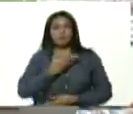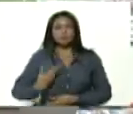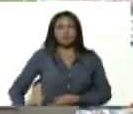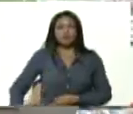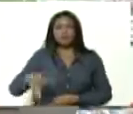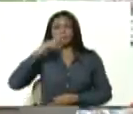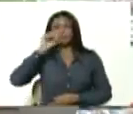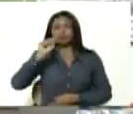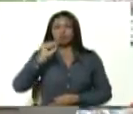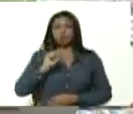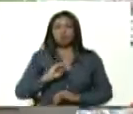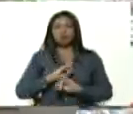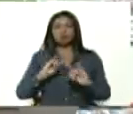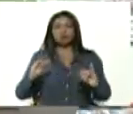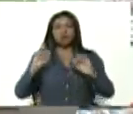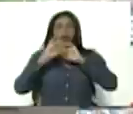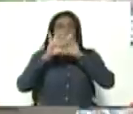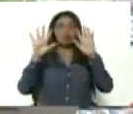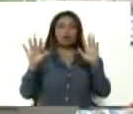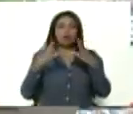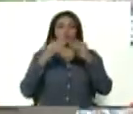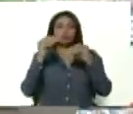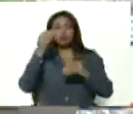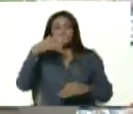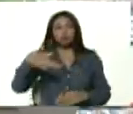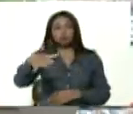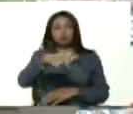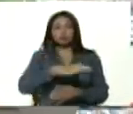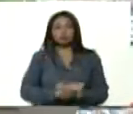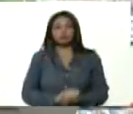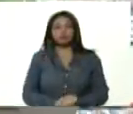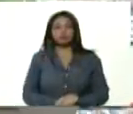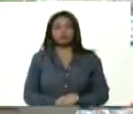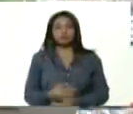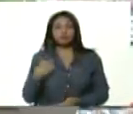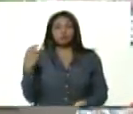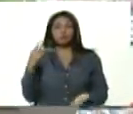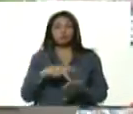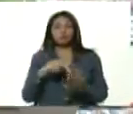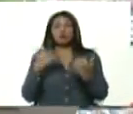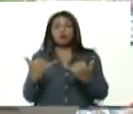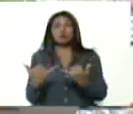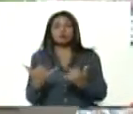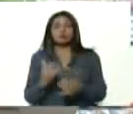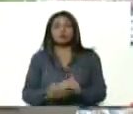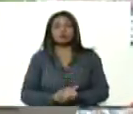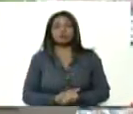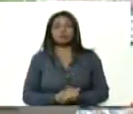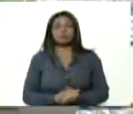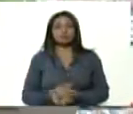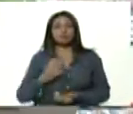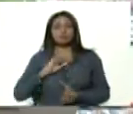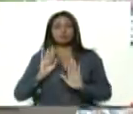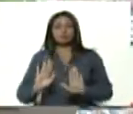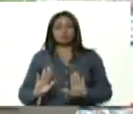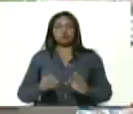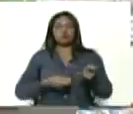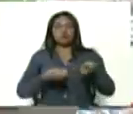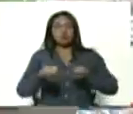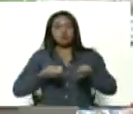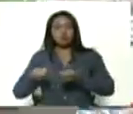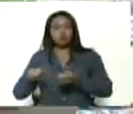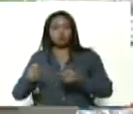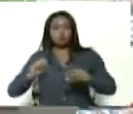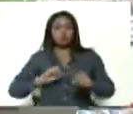Maduro ha sido muy claro a toda nuestra población. Estamos en el momento de contención y control